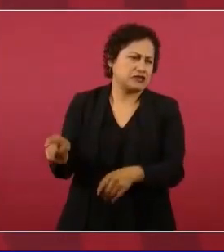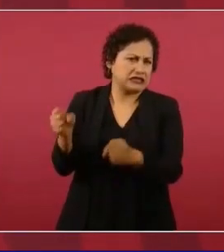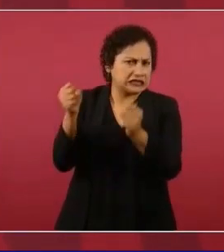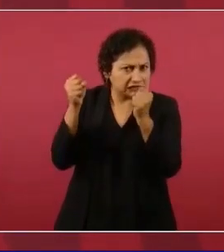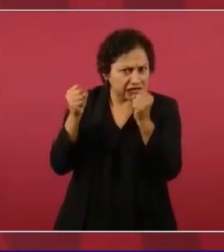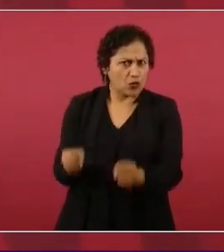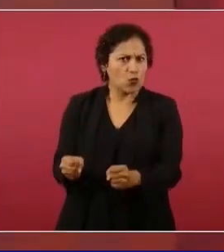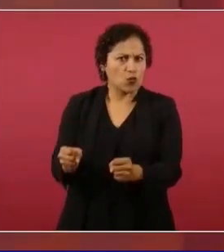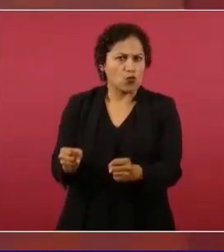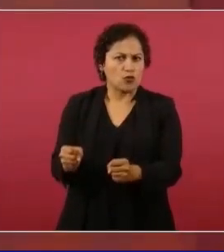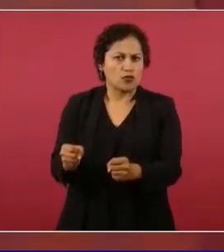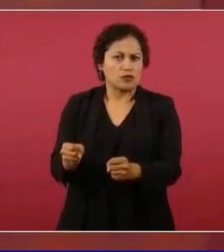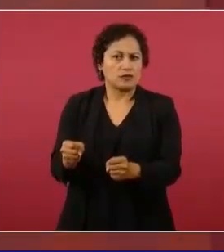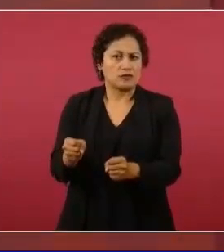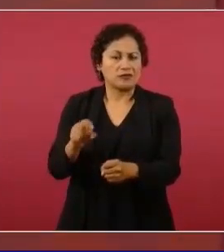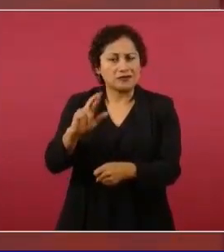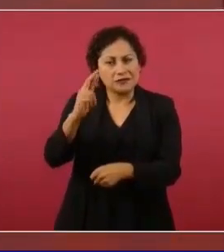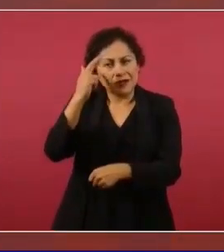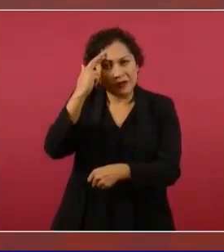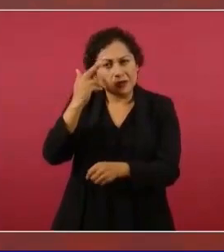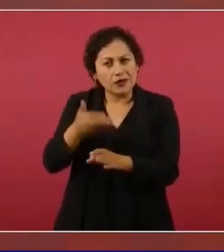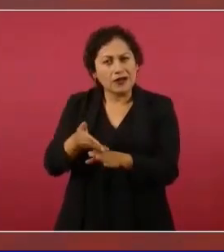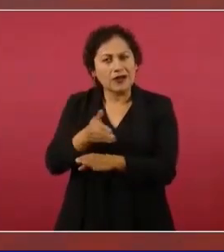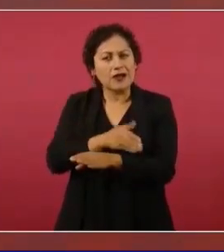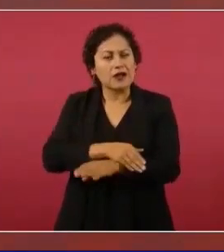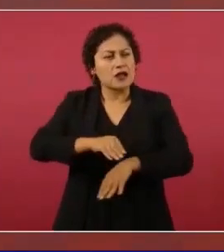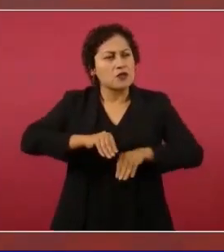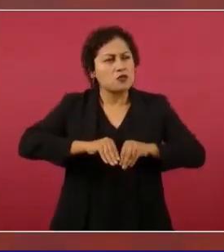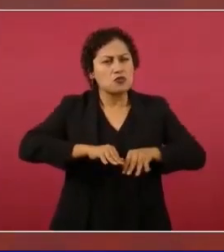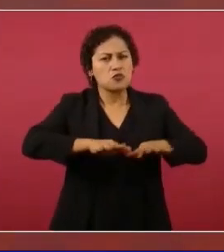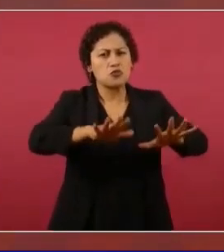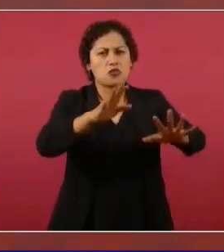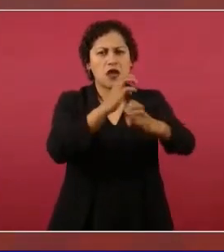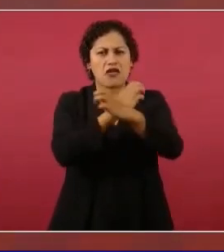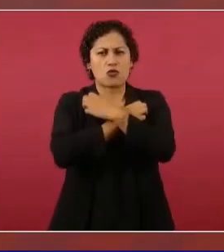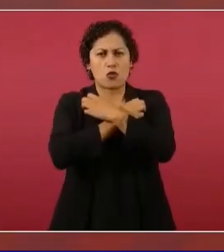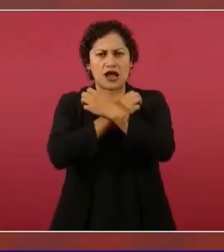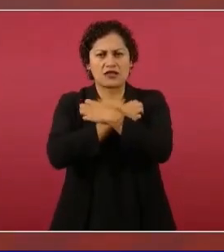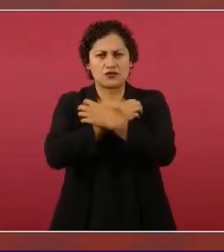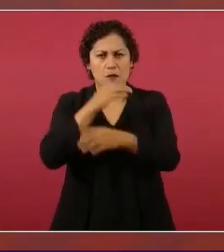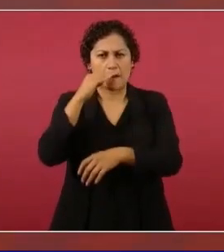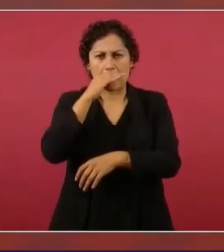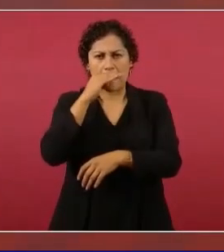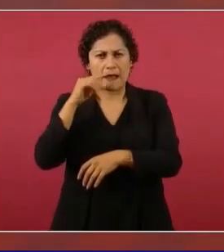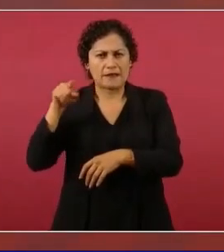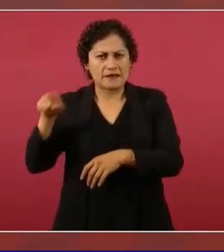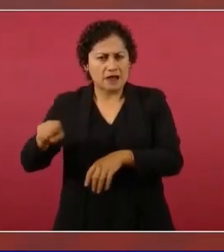La campaña que emprendieron contra la educación pública, ¿cómo se me va a olvidar?